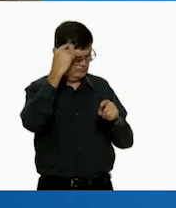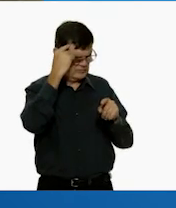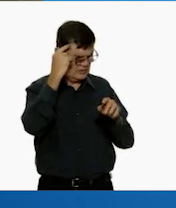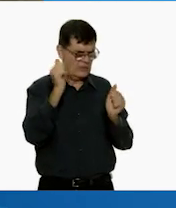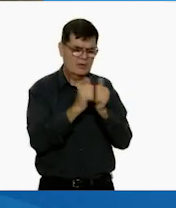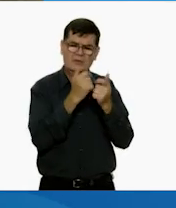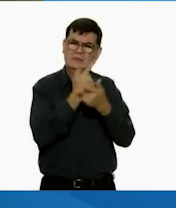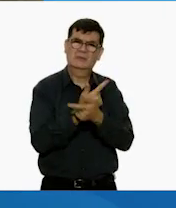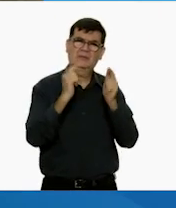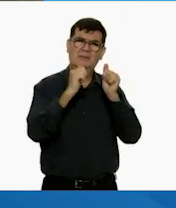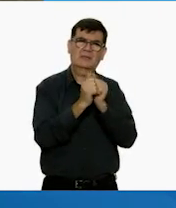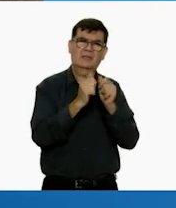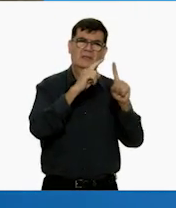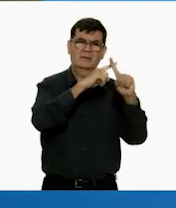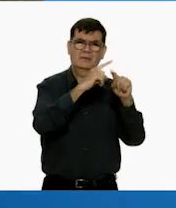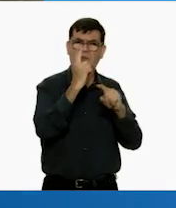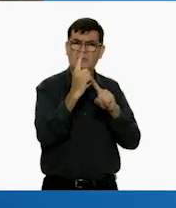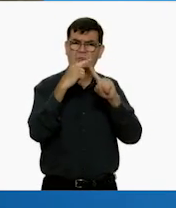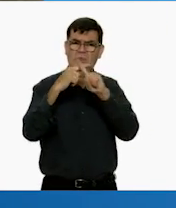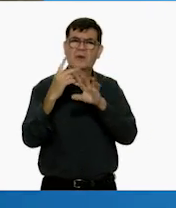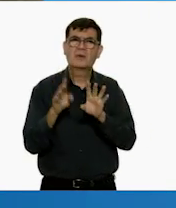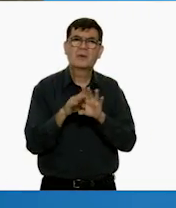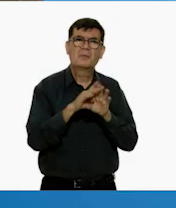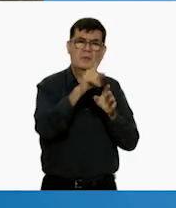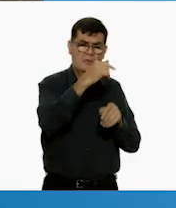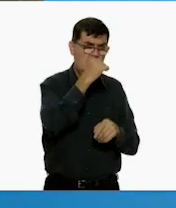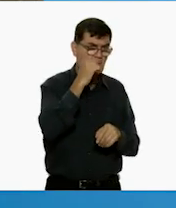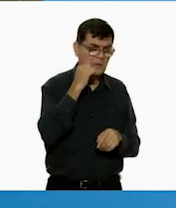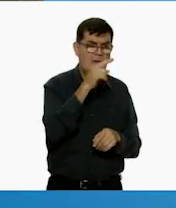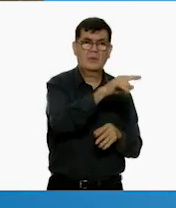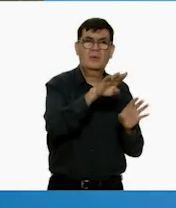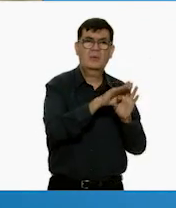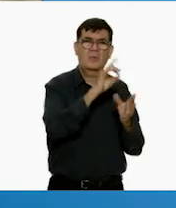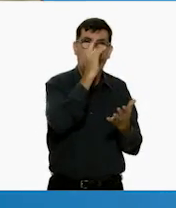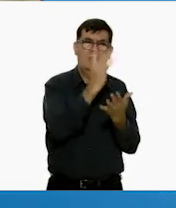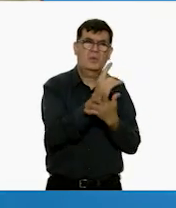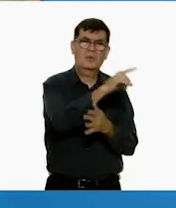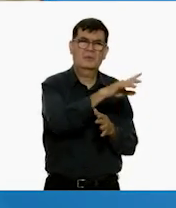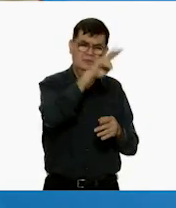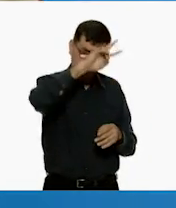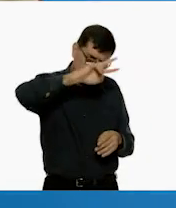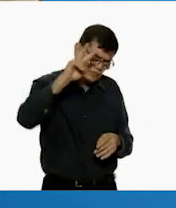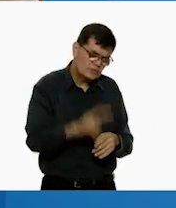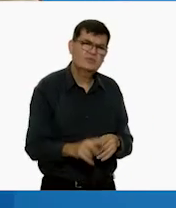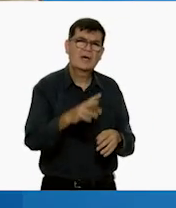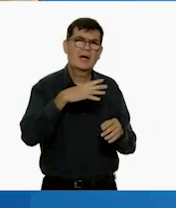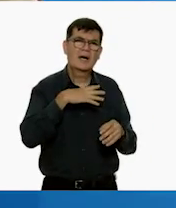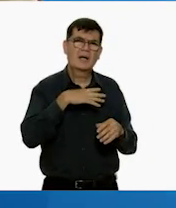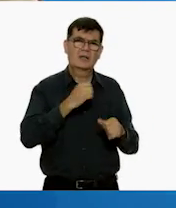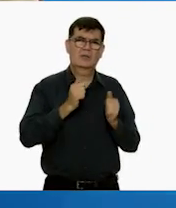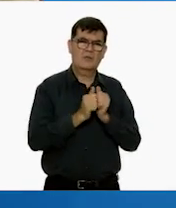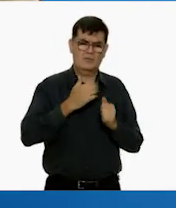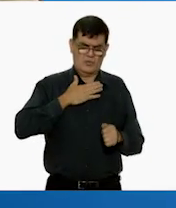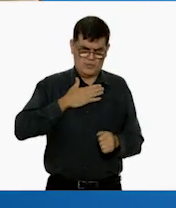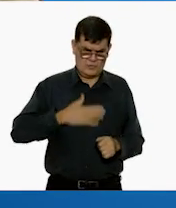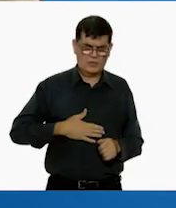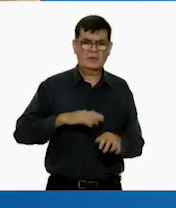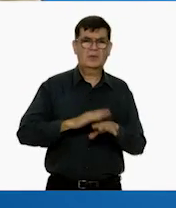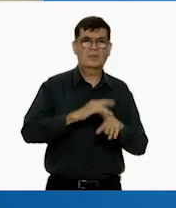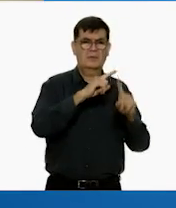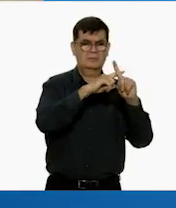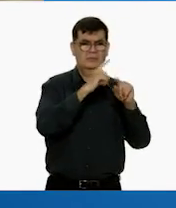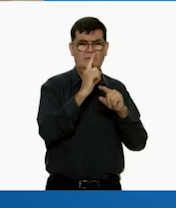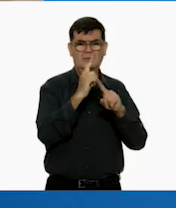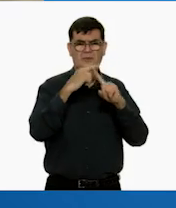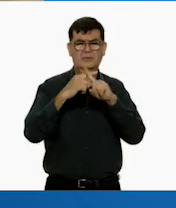siglo XIX. Además, Juárez vivió en la única época que podemos llamar realmente de democracia en México en el siglo XIX, que